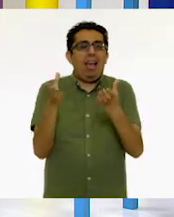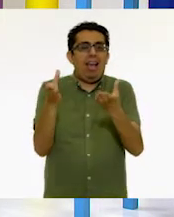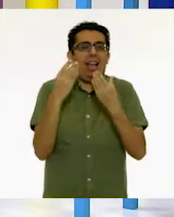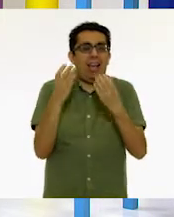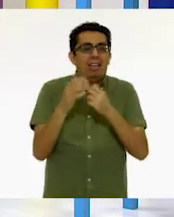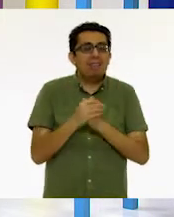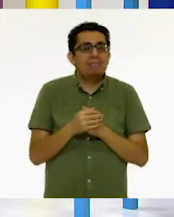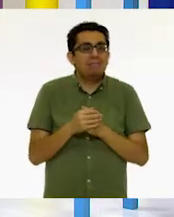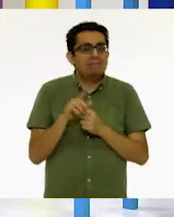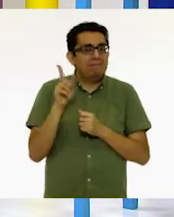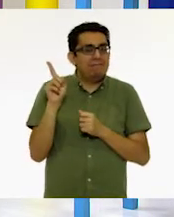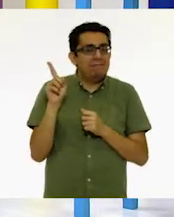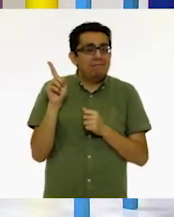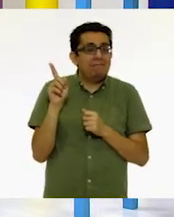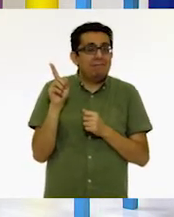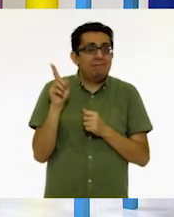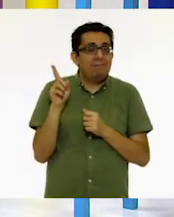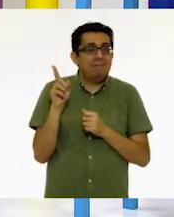¿Qué tal? A ver, ¿cómo?